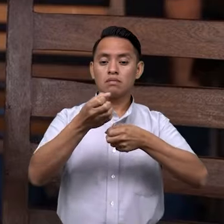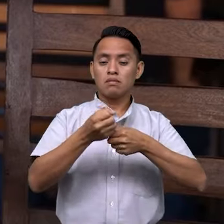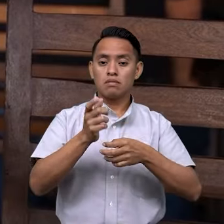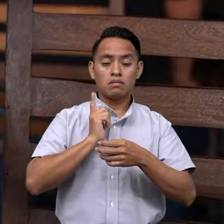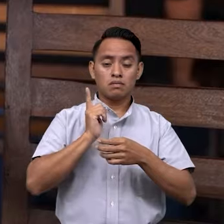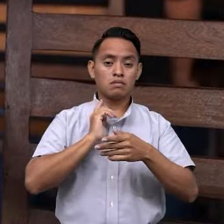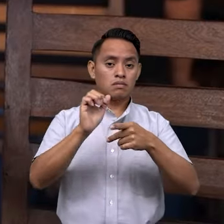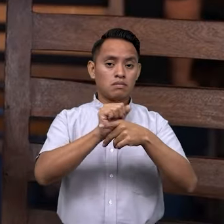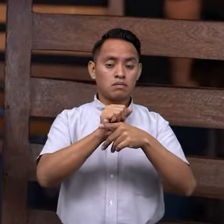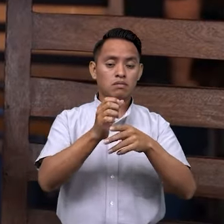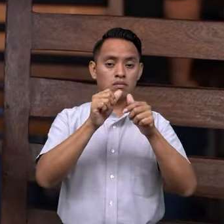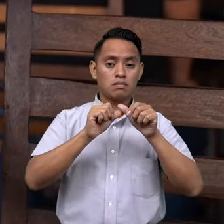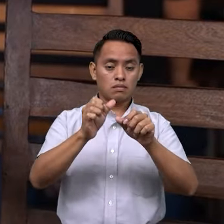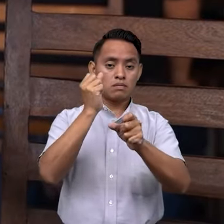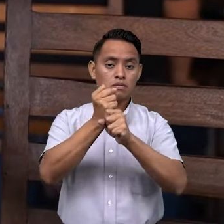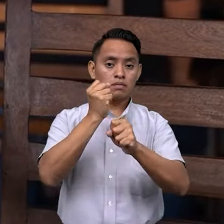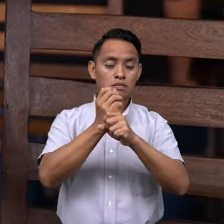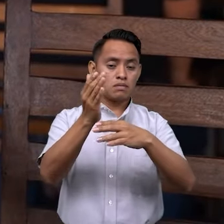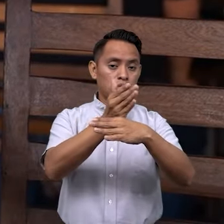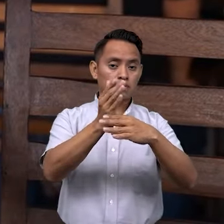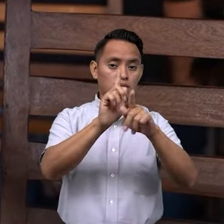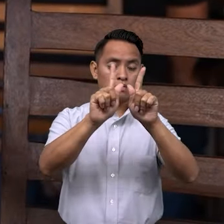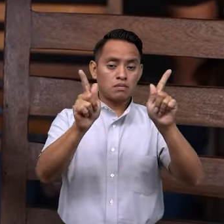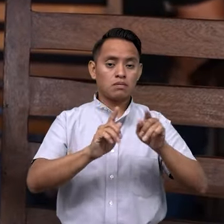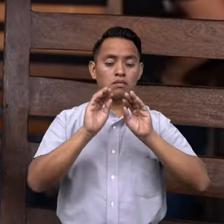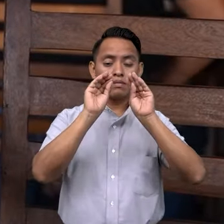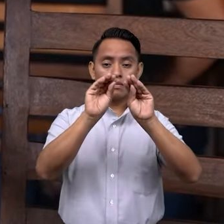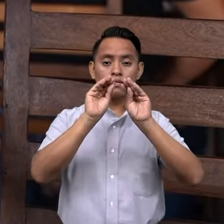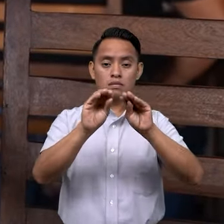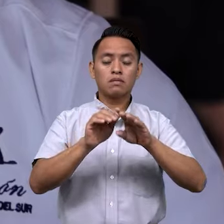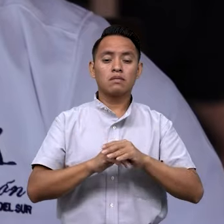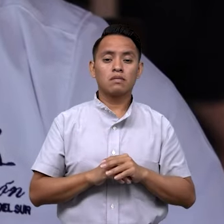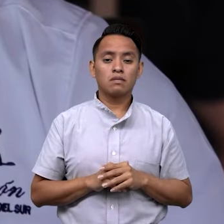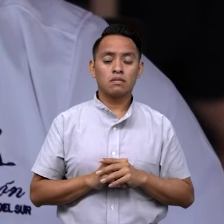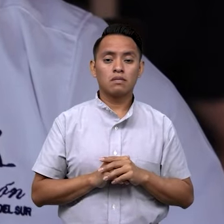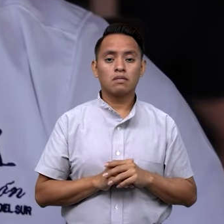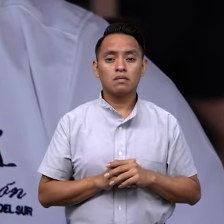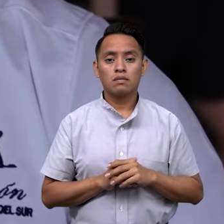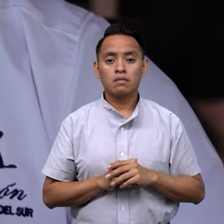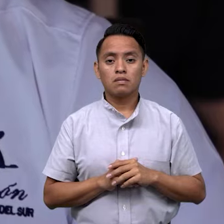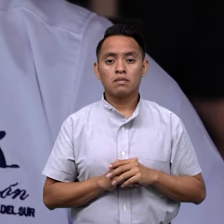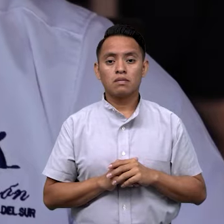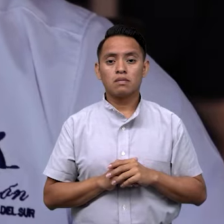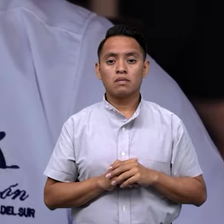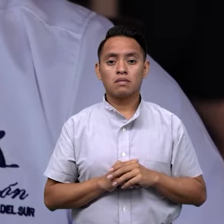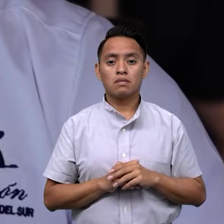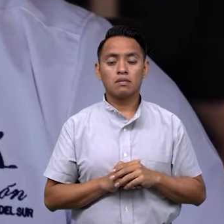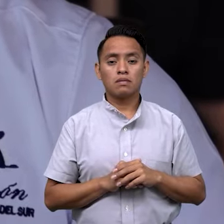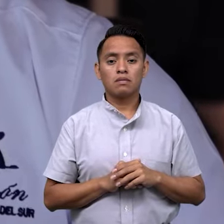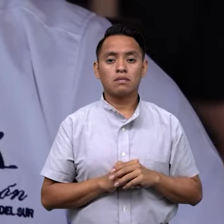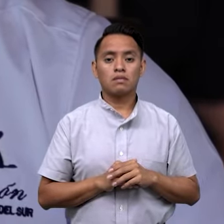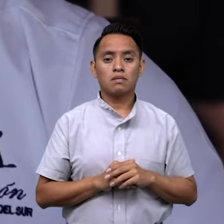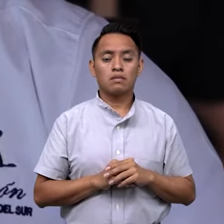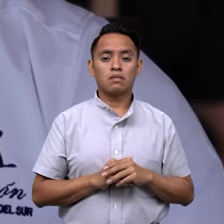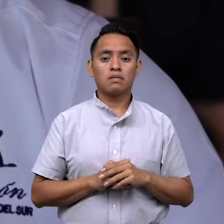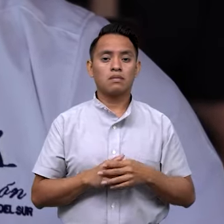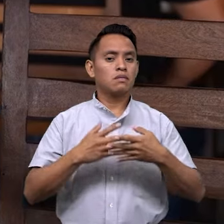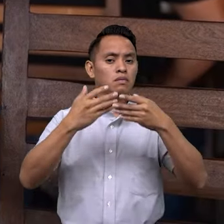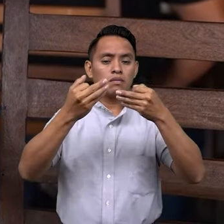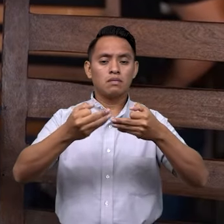desastre. Hemos estado trabajando en diferentes talleres, capacitaciones, y estamos totalmente